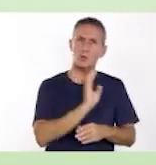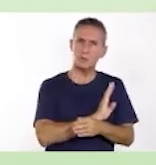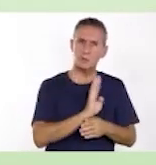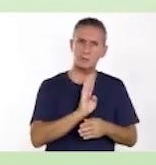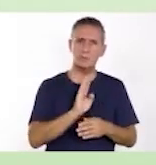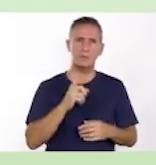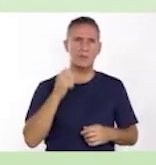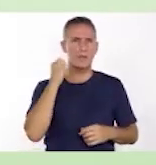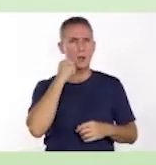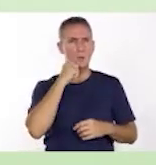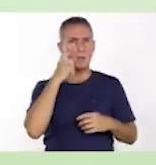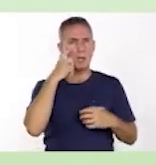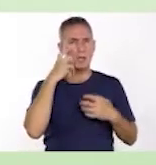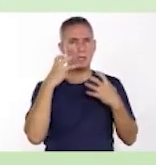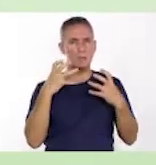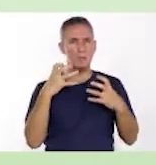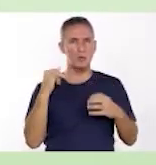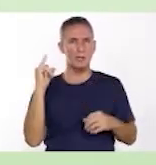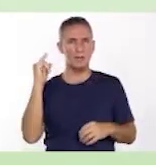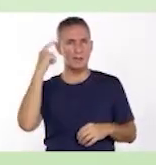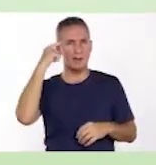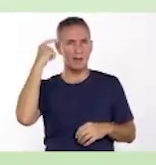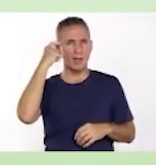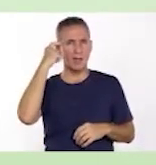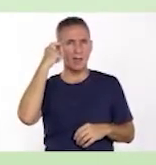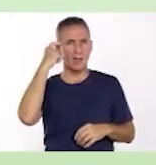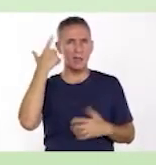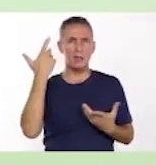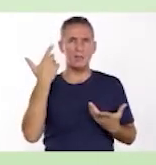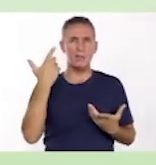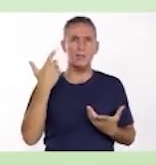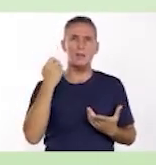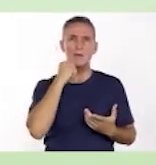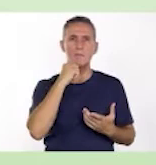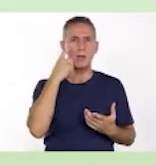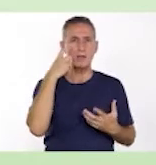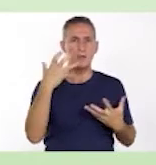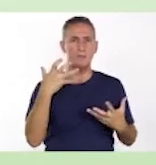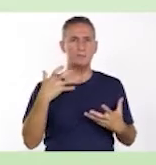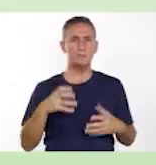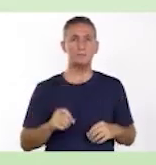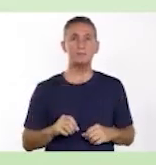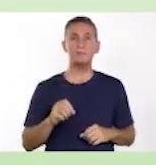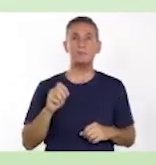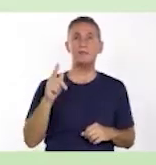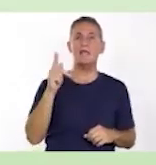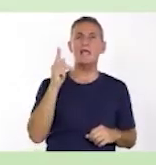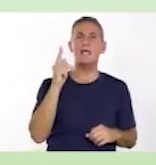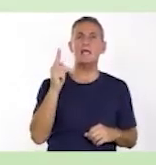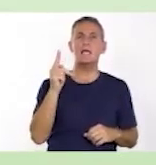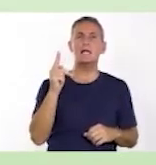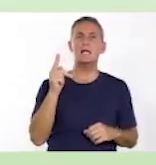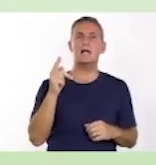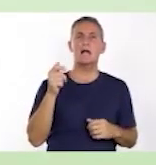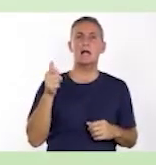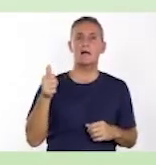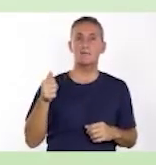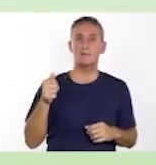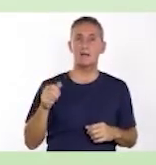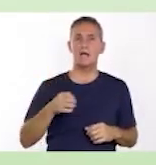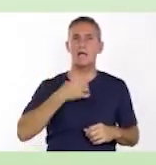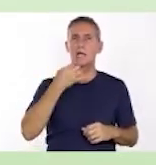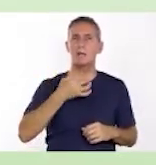dice idea esencial de la obra. Kafka se adelanta al presentar la